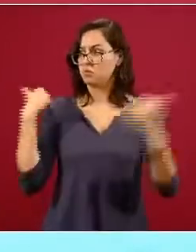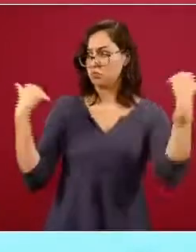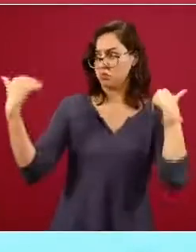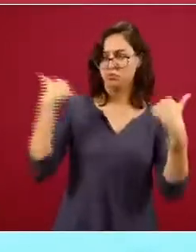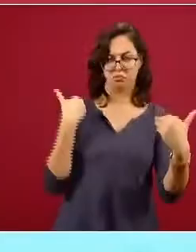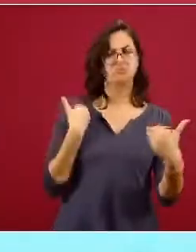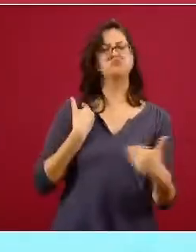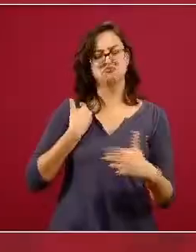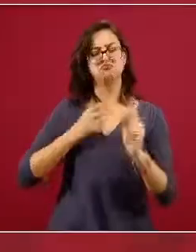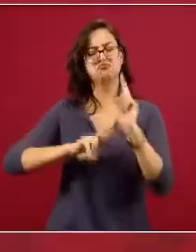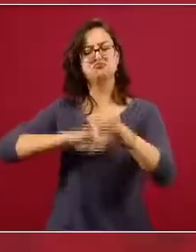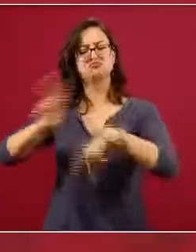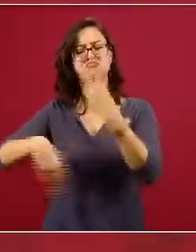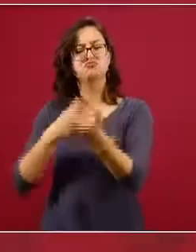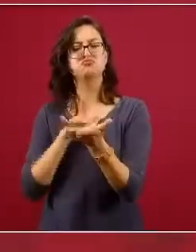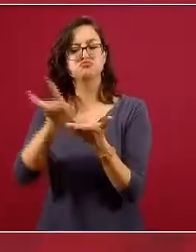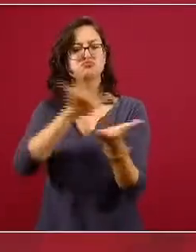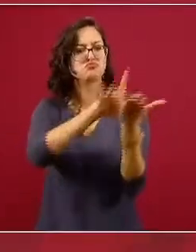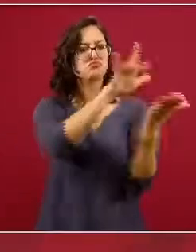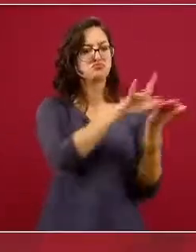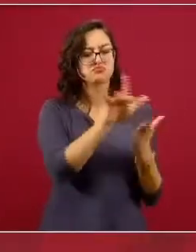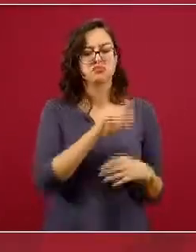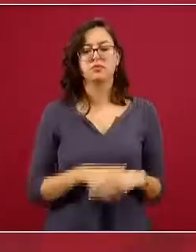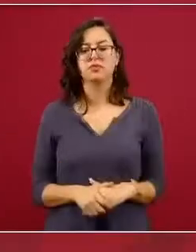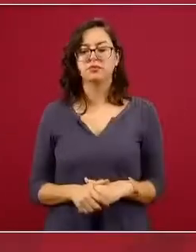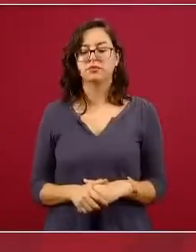32, de acuerdo a la necesidad.